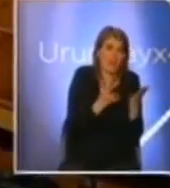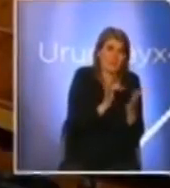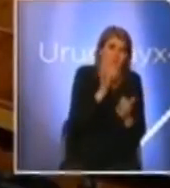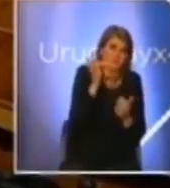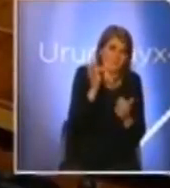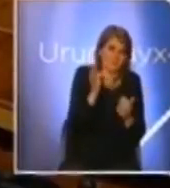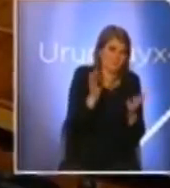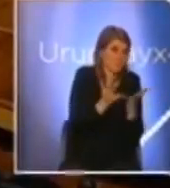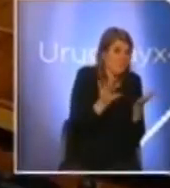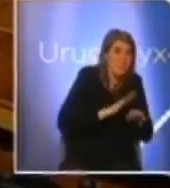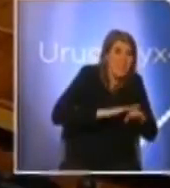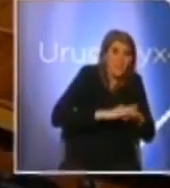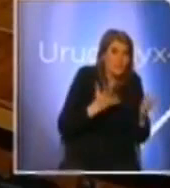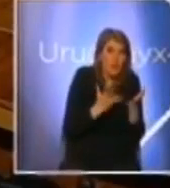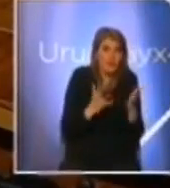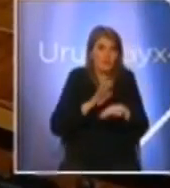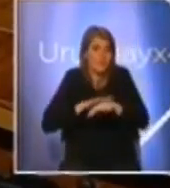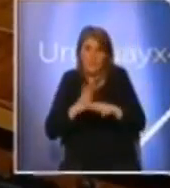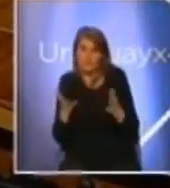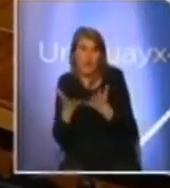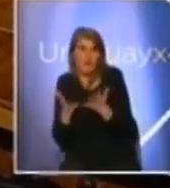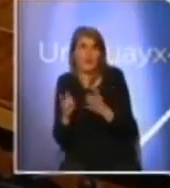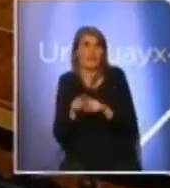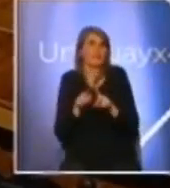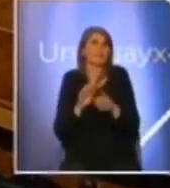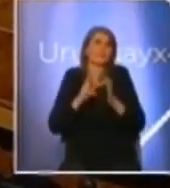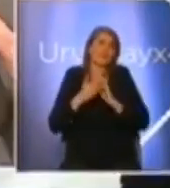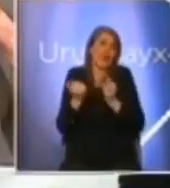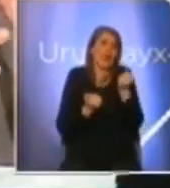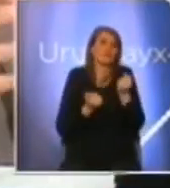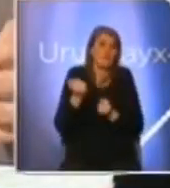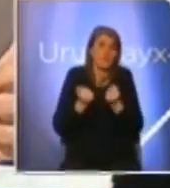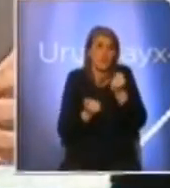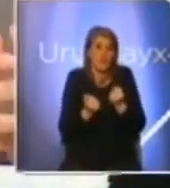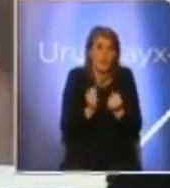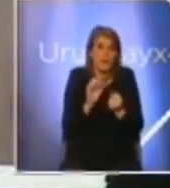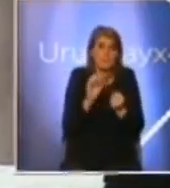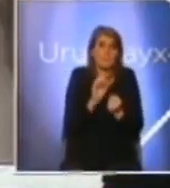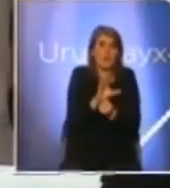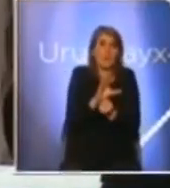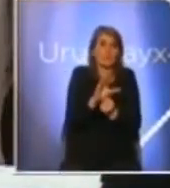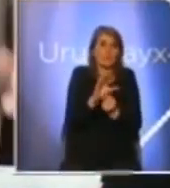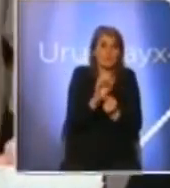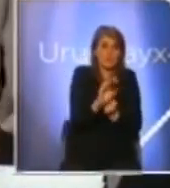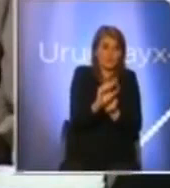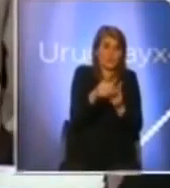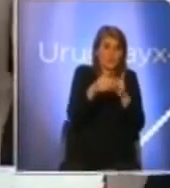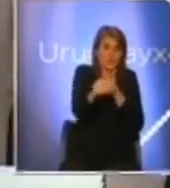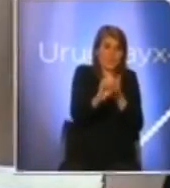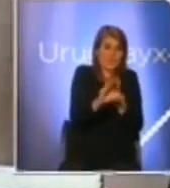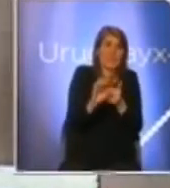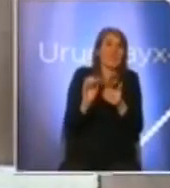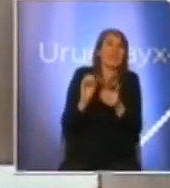como si estuviéramos hablando en términos automovilísticos, manejar con la luz corta encendida, pero también con la luz